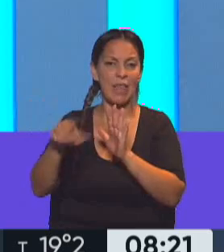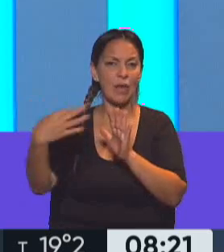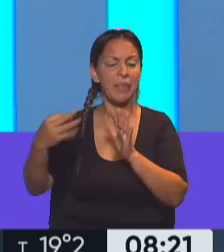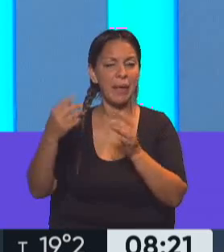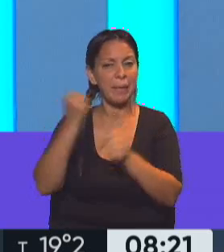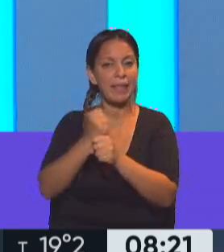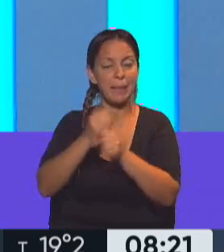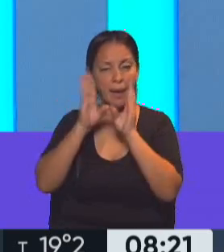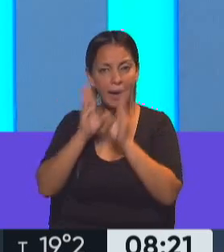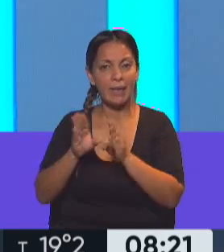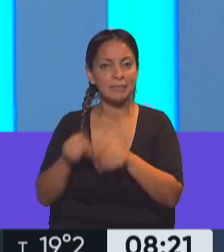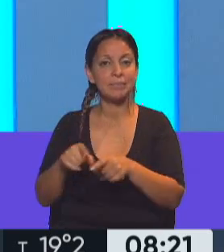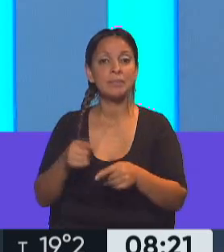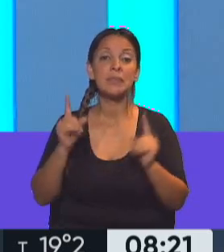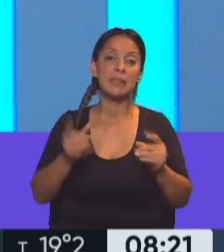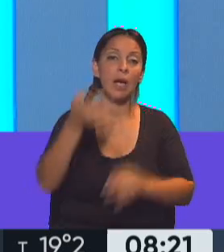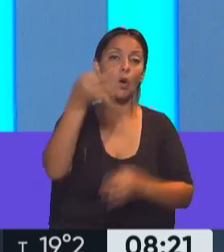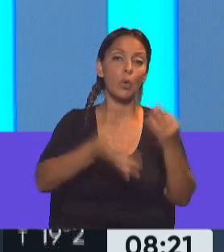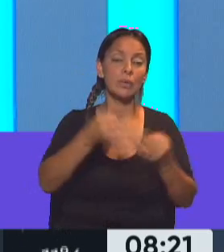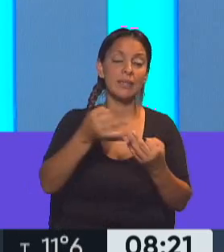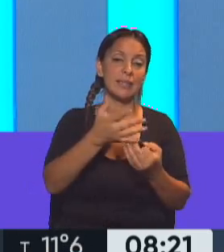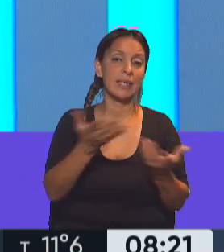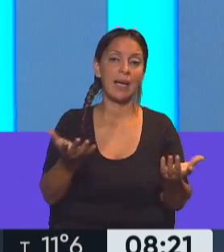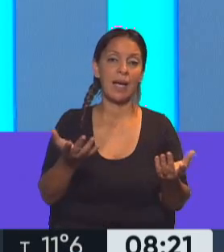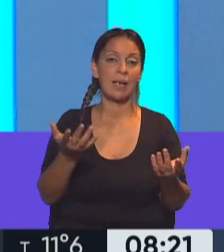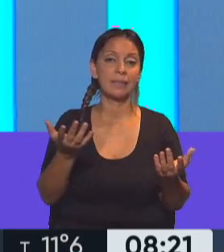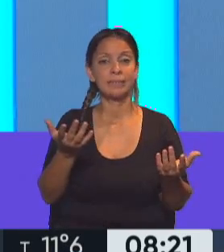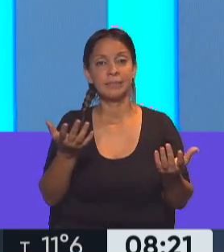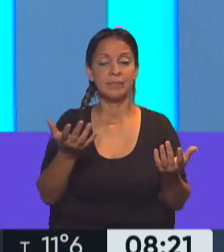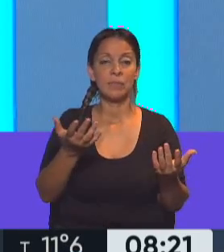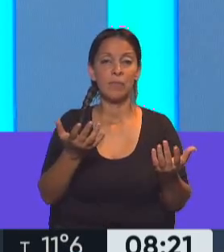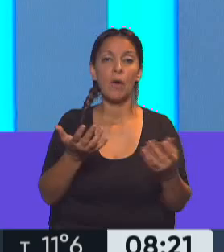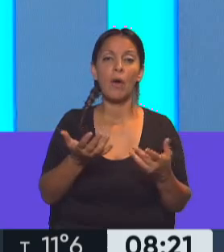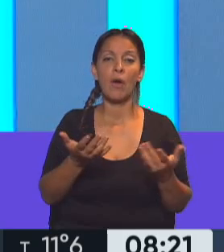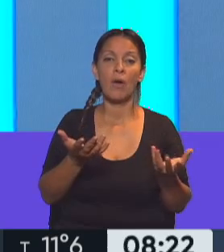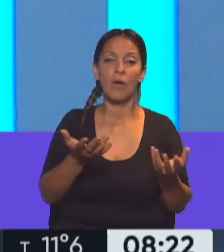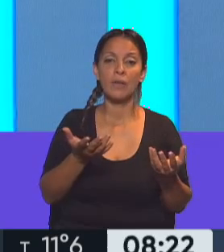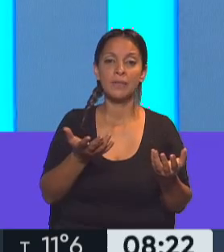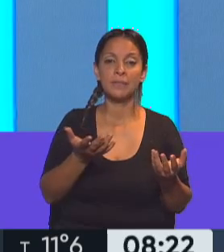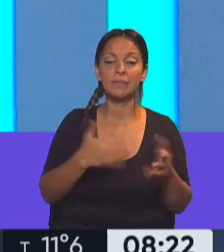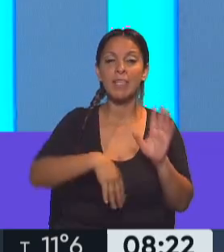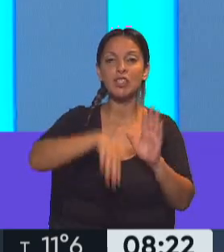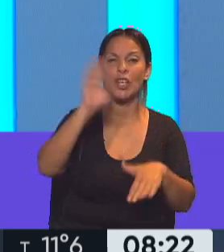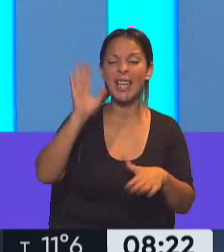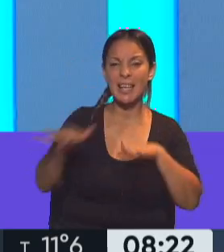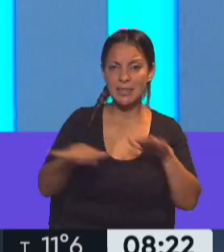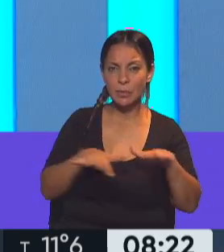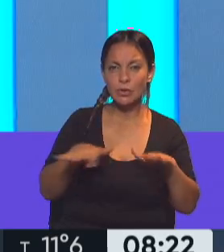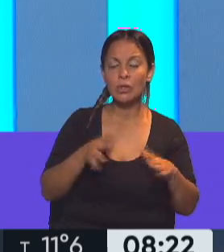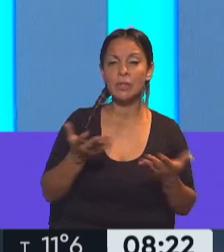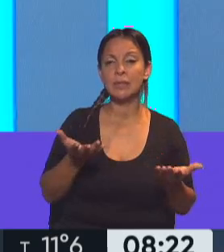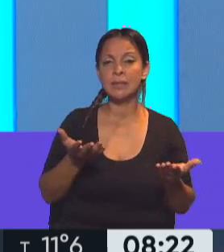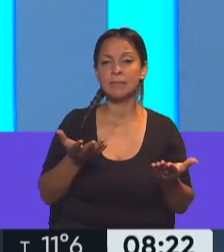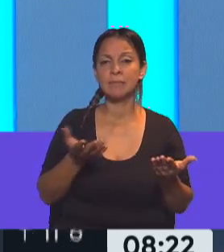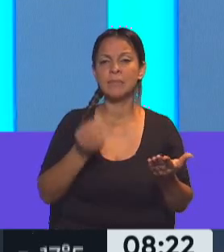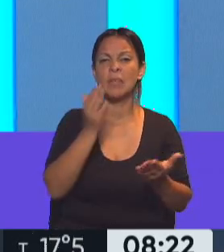su tratamiento y después, la justicia con las pocas herramientas que tiene, digamos, la mayoría de las situaciones son